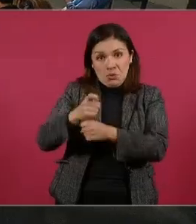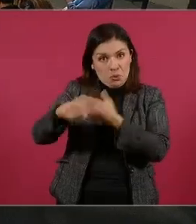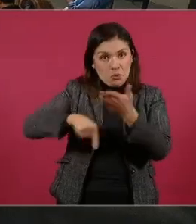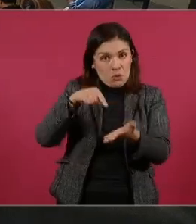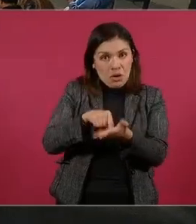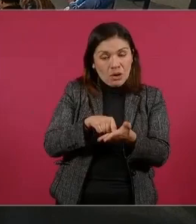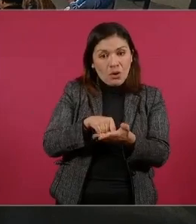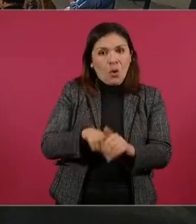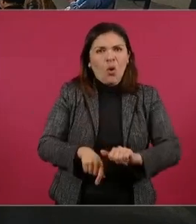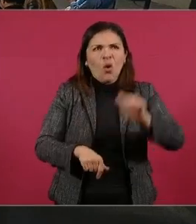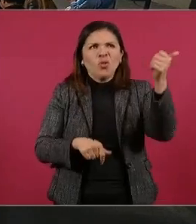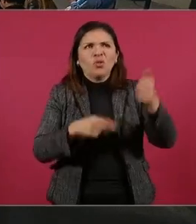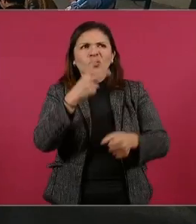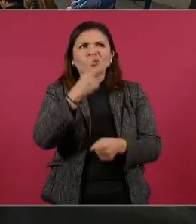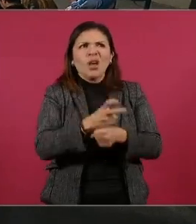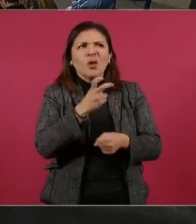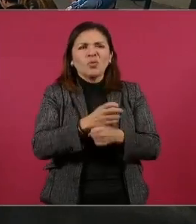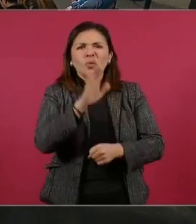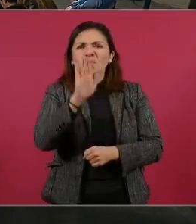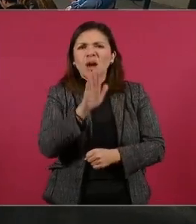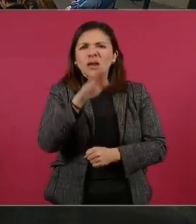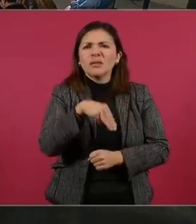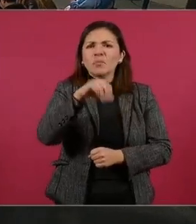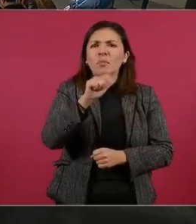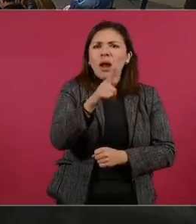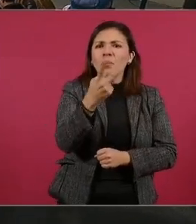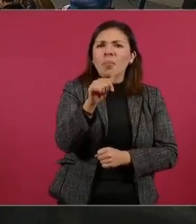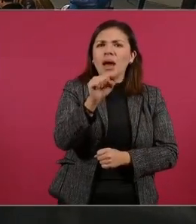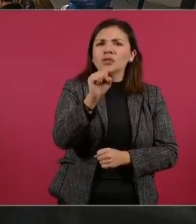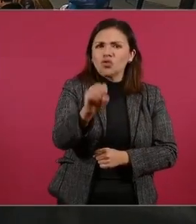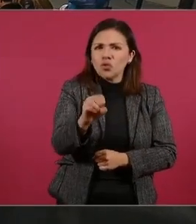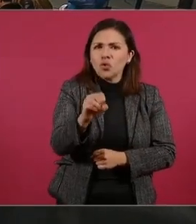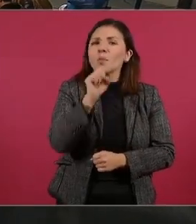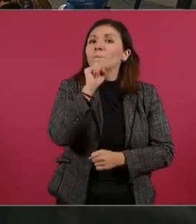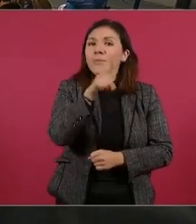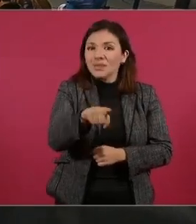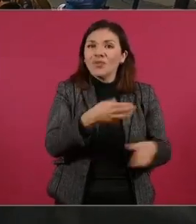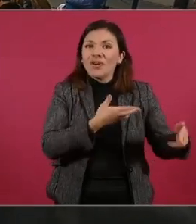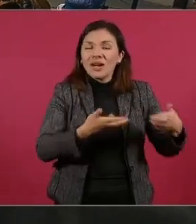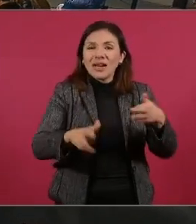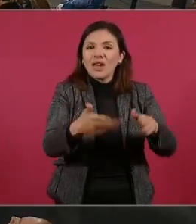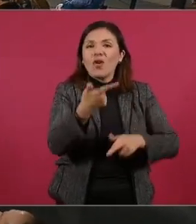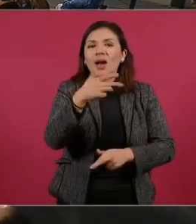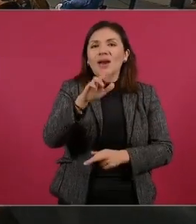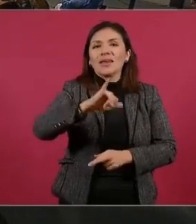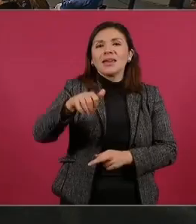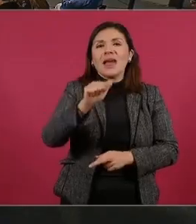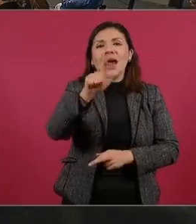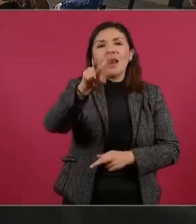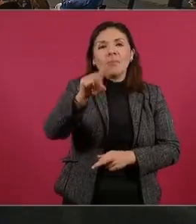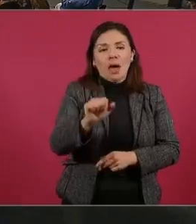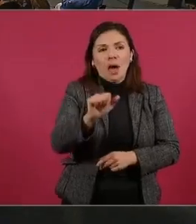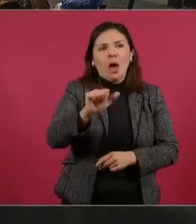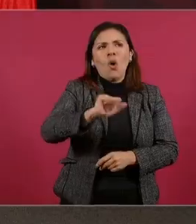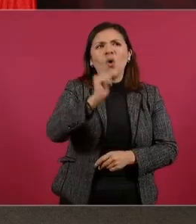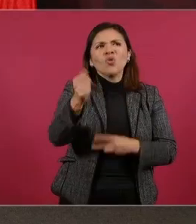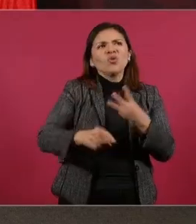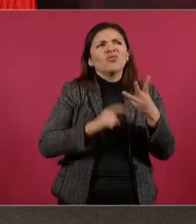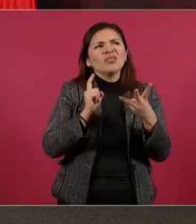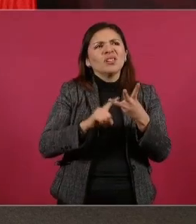lugar debe ser malpo ahí mismo en el grijalba y el tercero debe ser